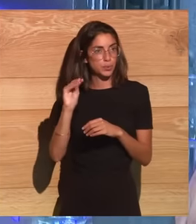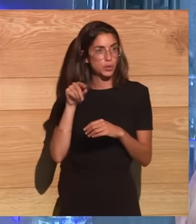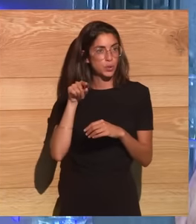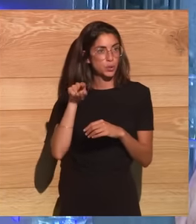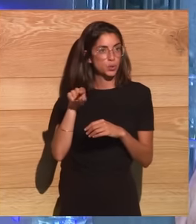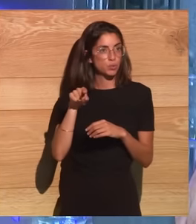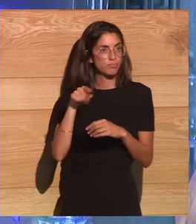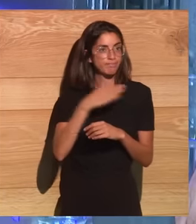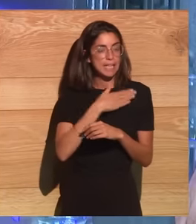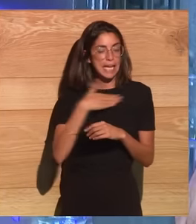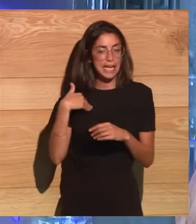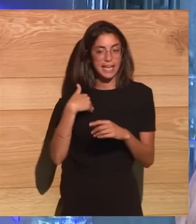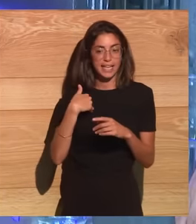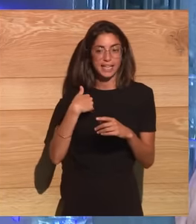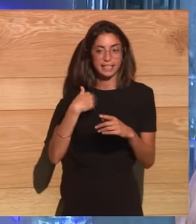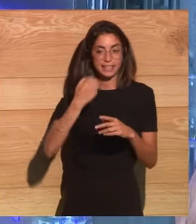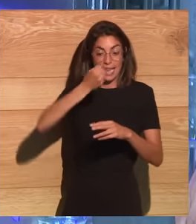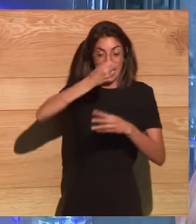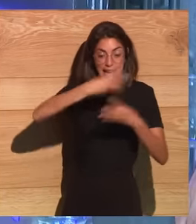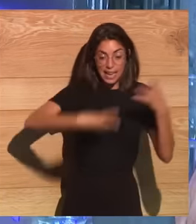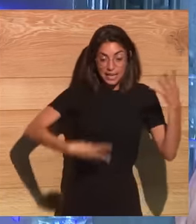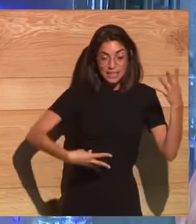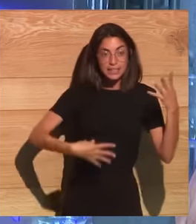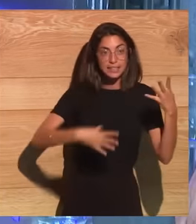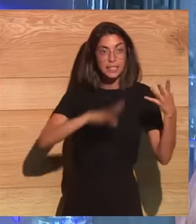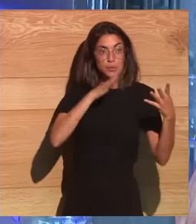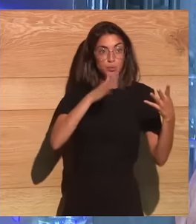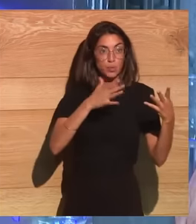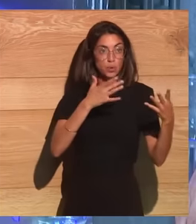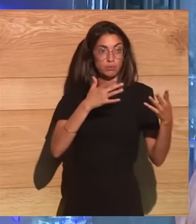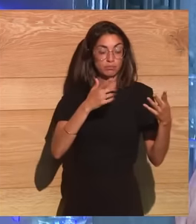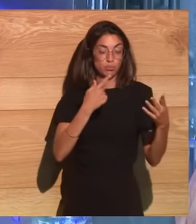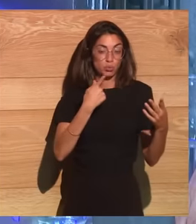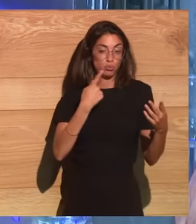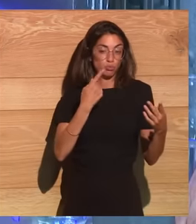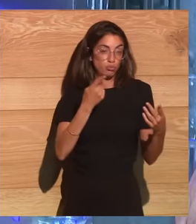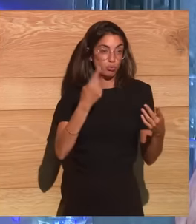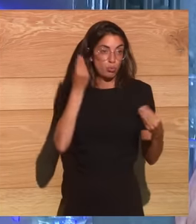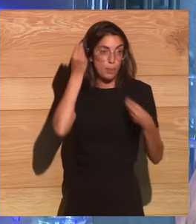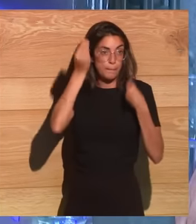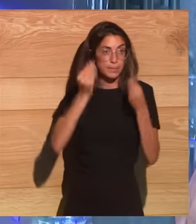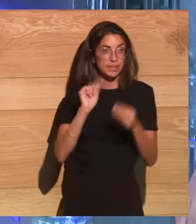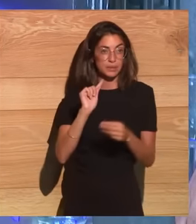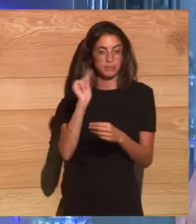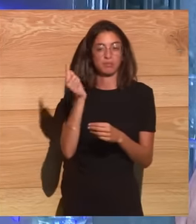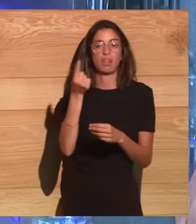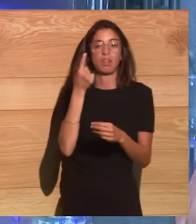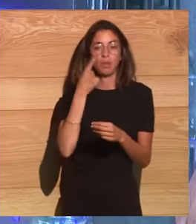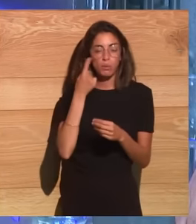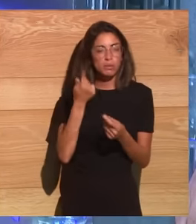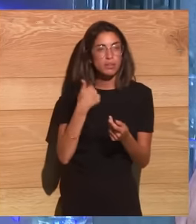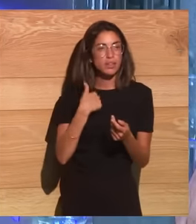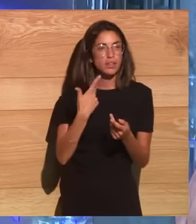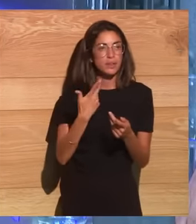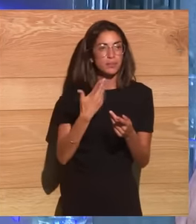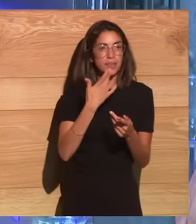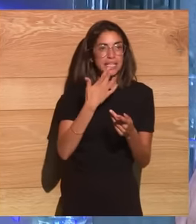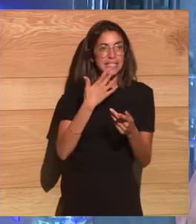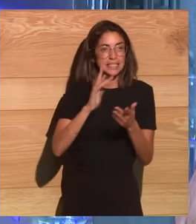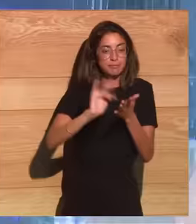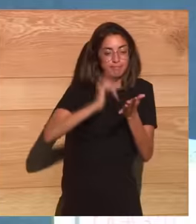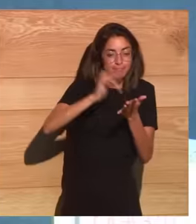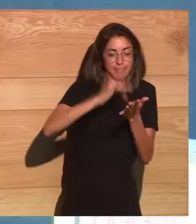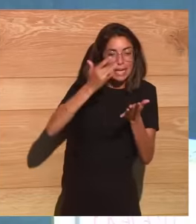decidiste incluir tantas listas porque te dabas cuenta que al darle golpe de carro y ganar una línea estabas aumentando páginas con menos número de